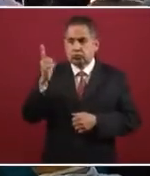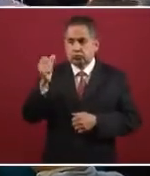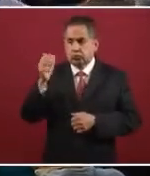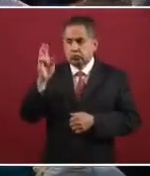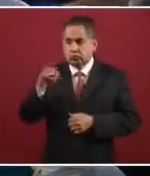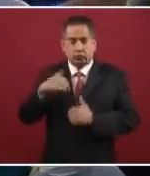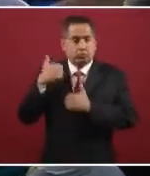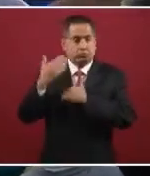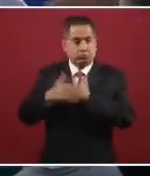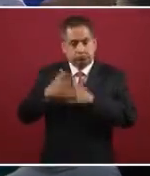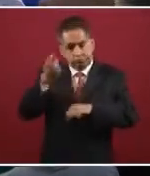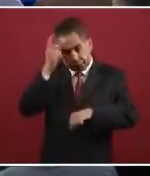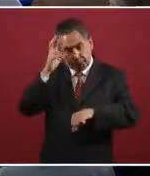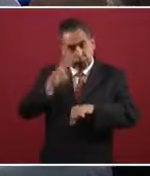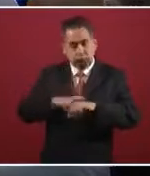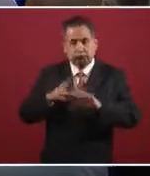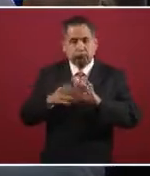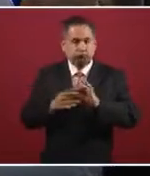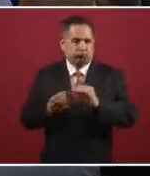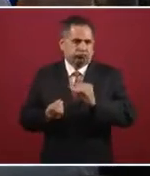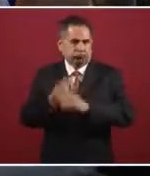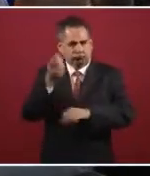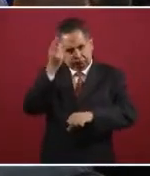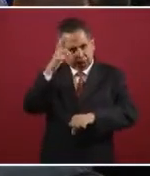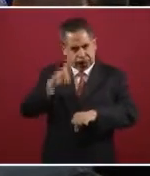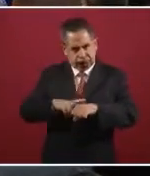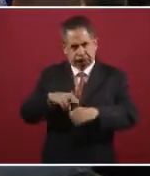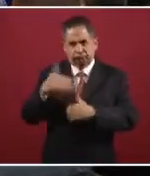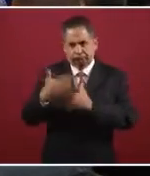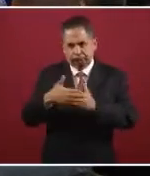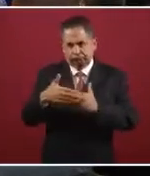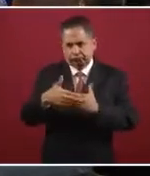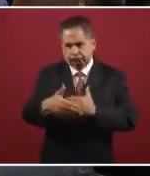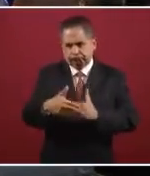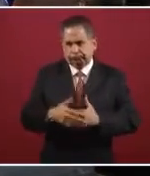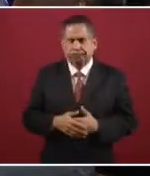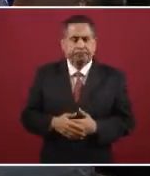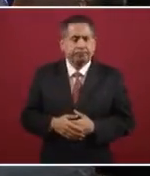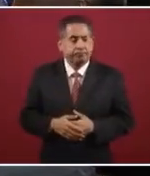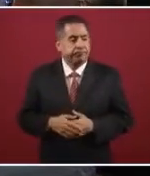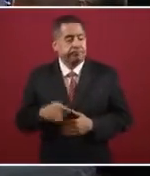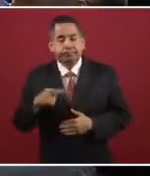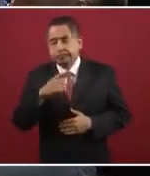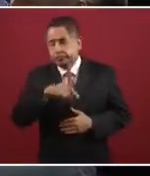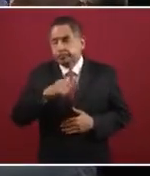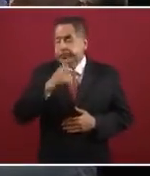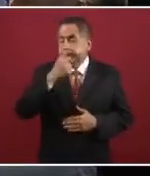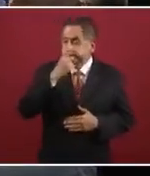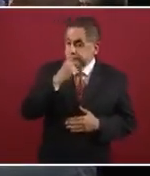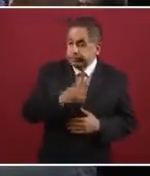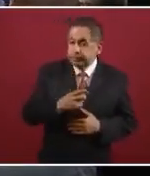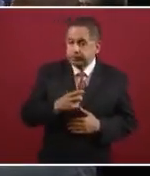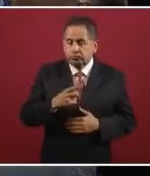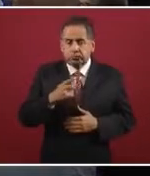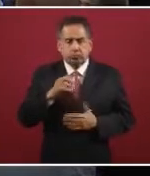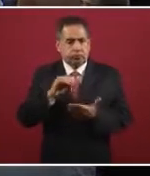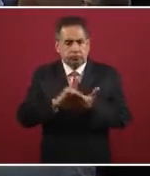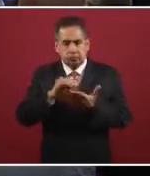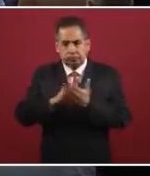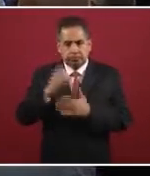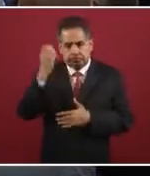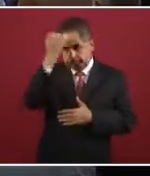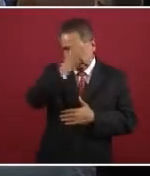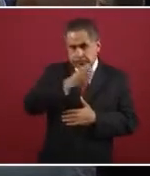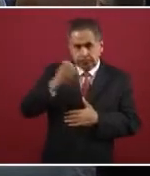en el proceso de renovación de la rectoría. Ellos señalan que se debe mantener el examen de ingreso